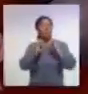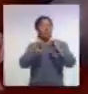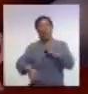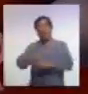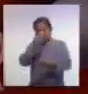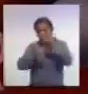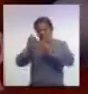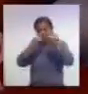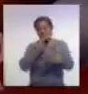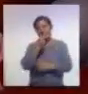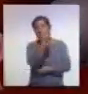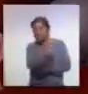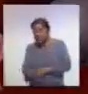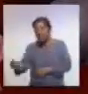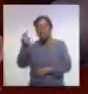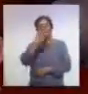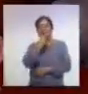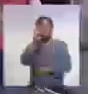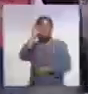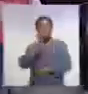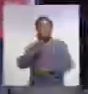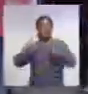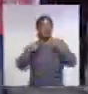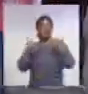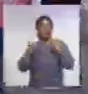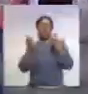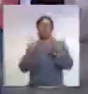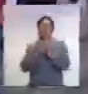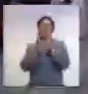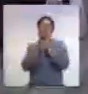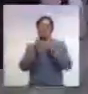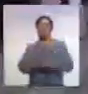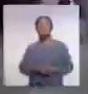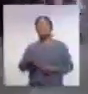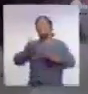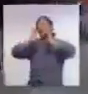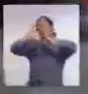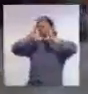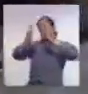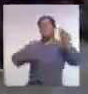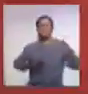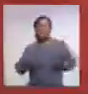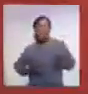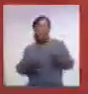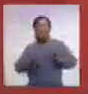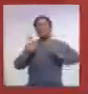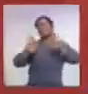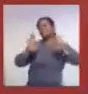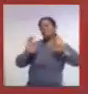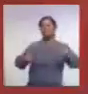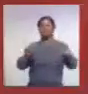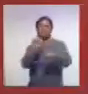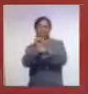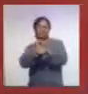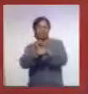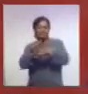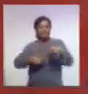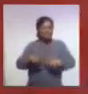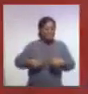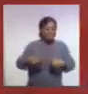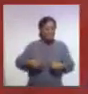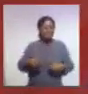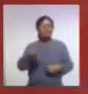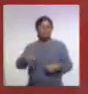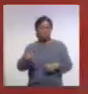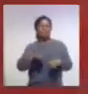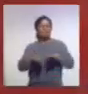de las niñas, niños y jóvenes participantes. Además del canto, baile, actuación y otras actividades artísticas y lúdicas que se